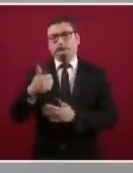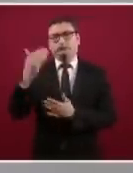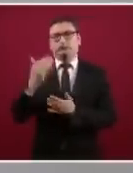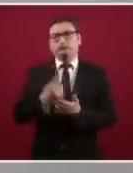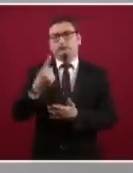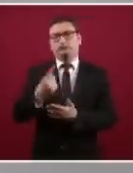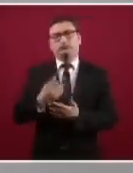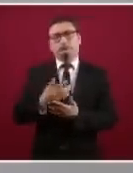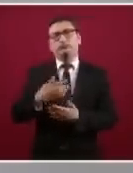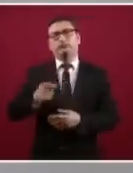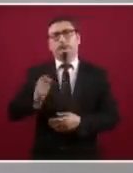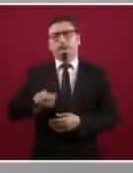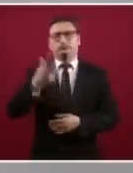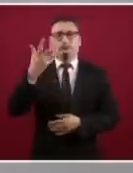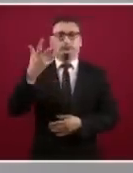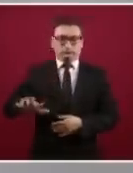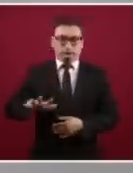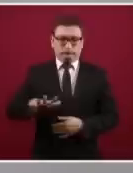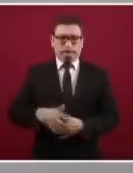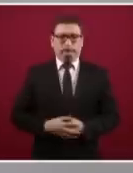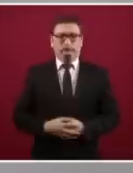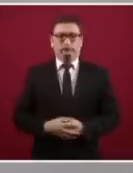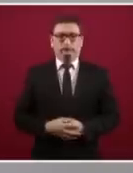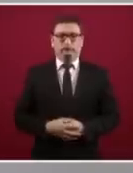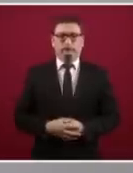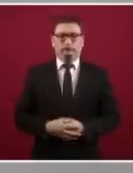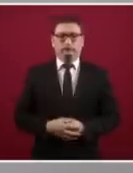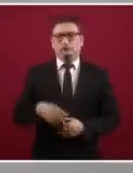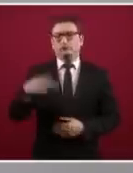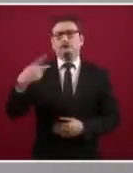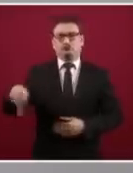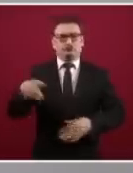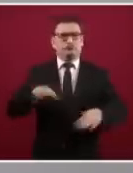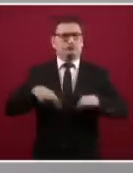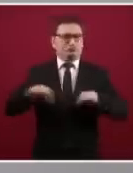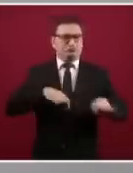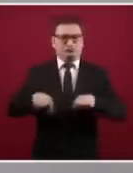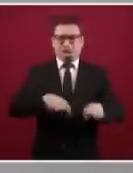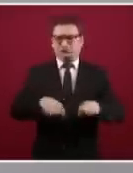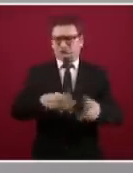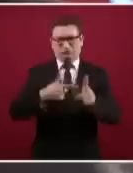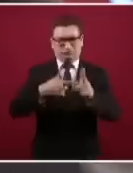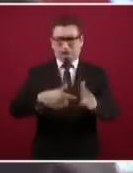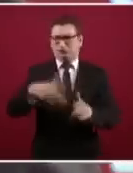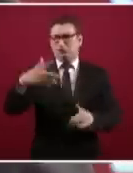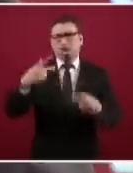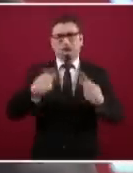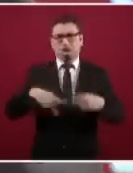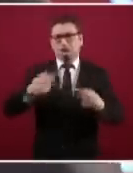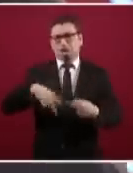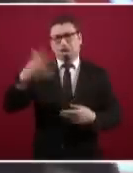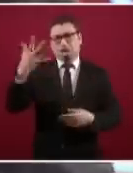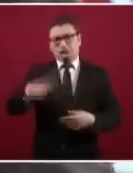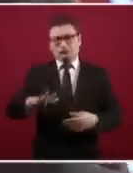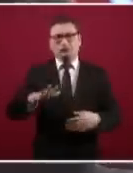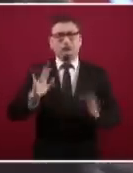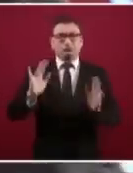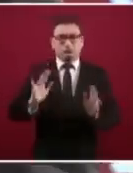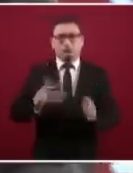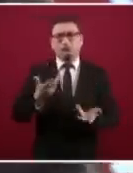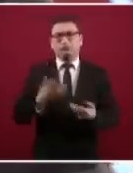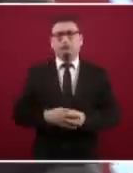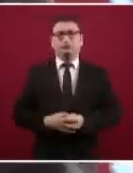no dejan de hacer su labor, si son 10, no es un asunto